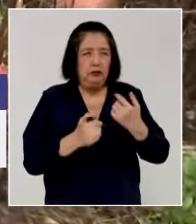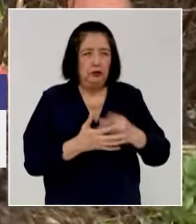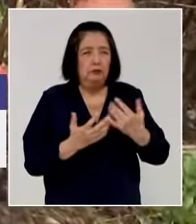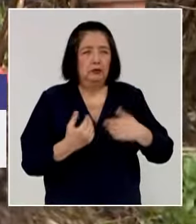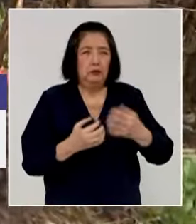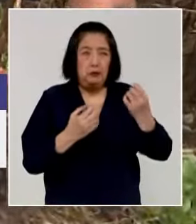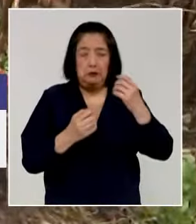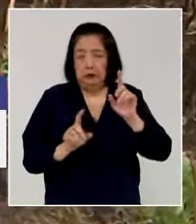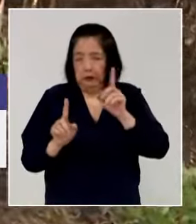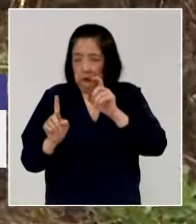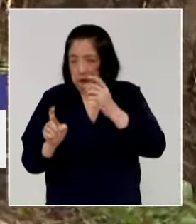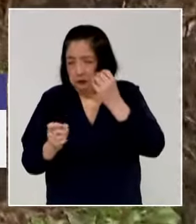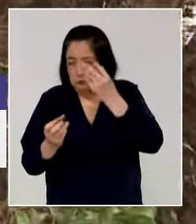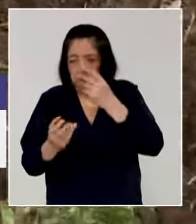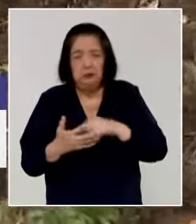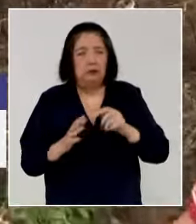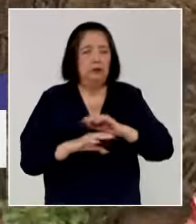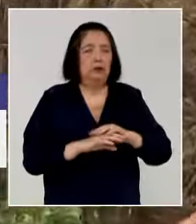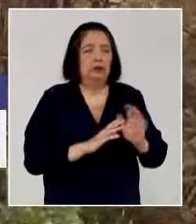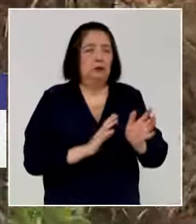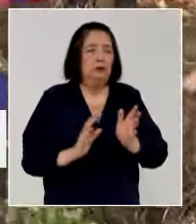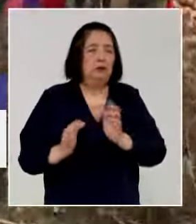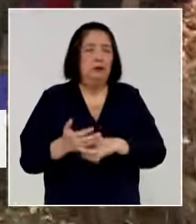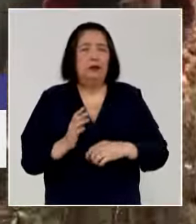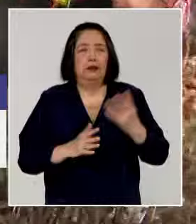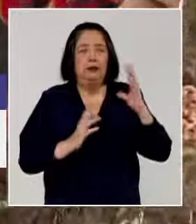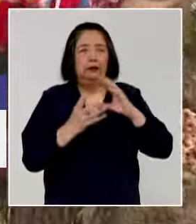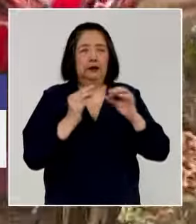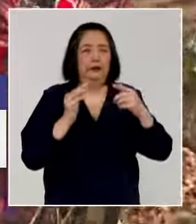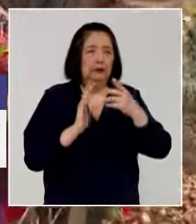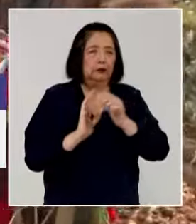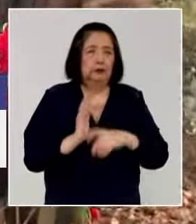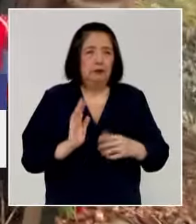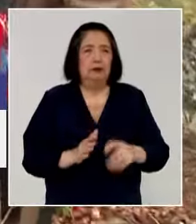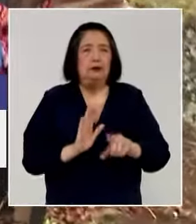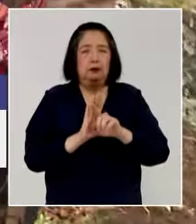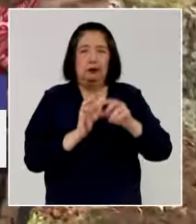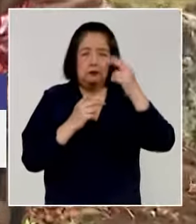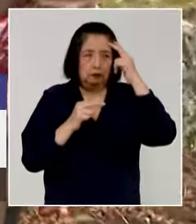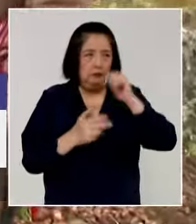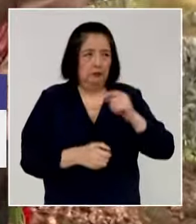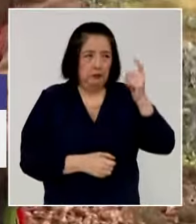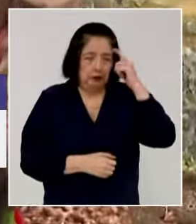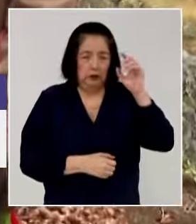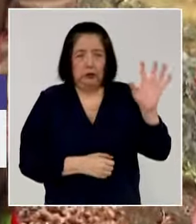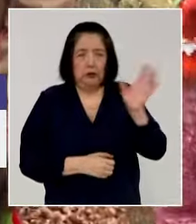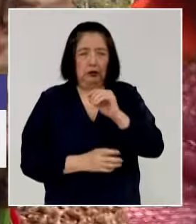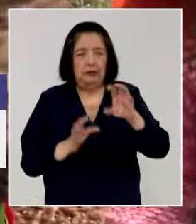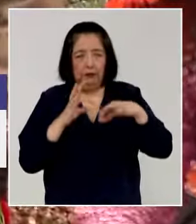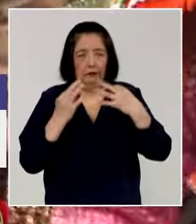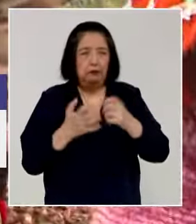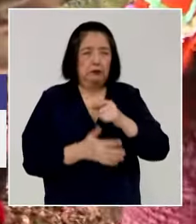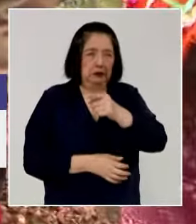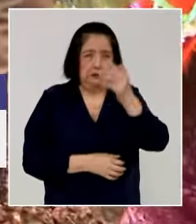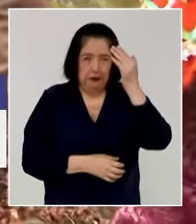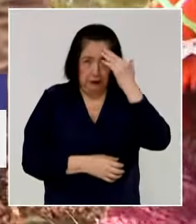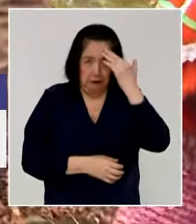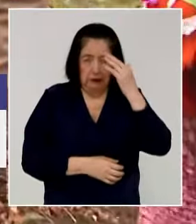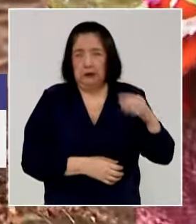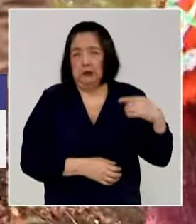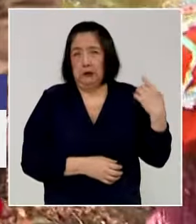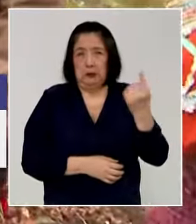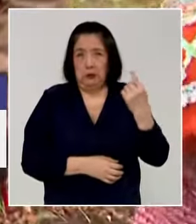diferente información para preparar este gran documental para Latina Noticias, pensado en toda la familia, para que conozcan no solamente